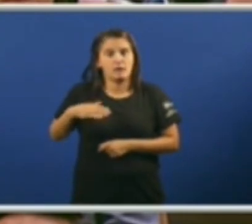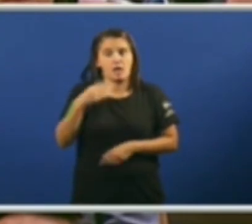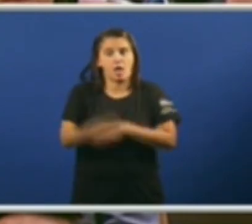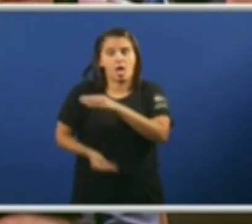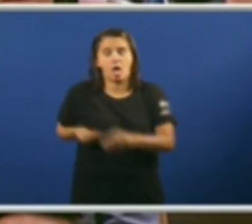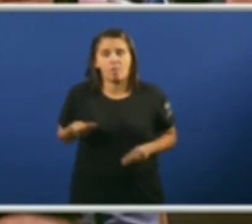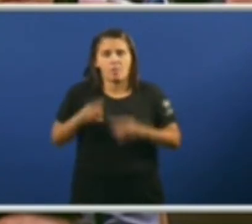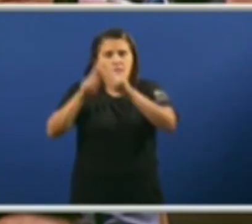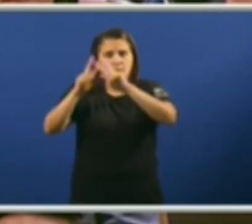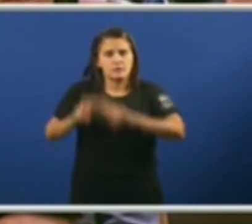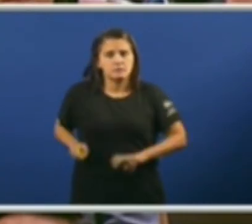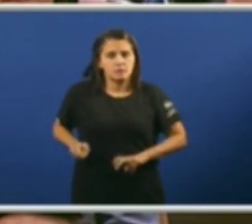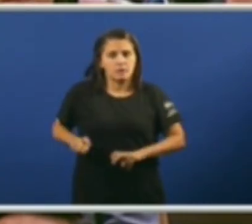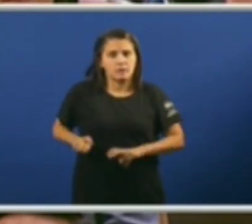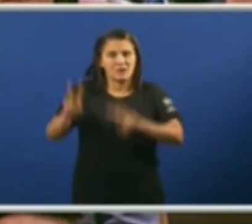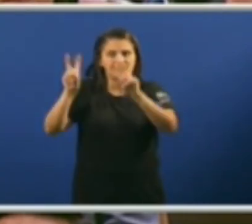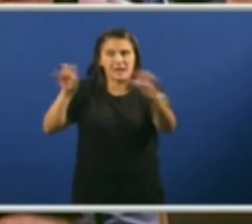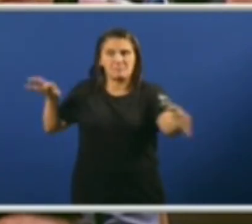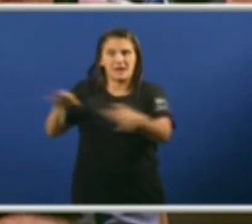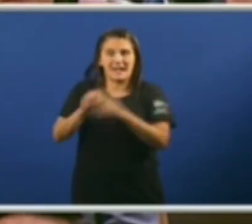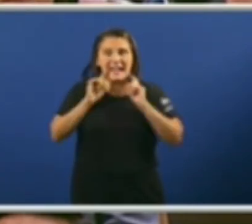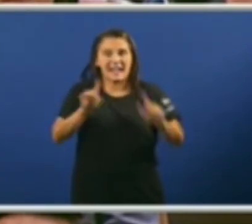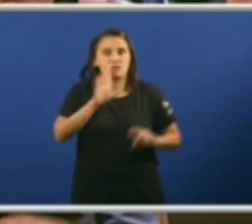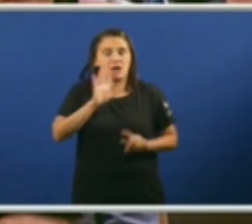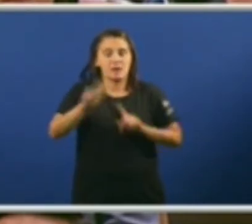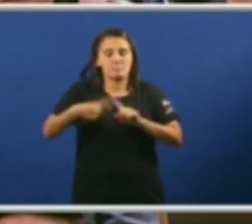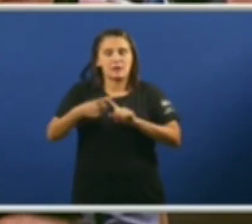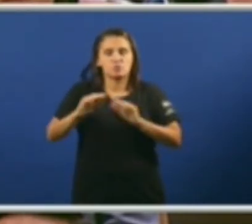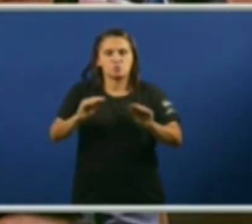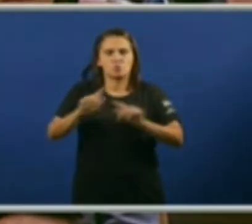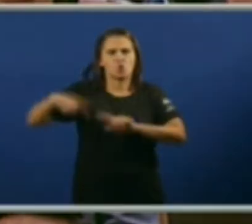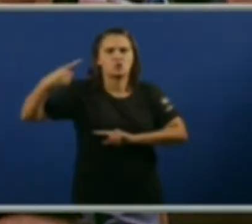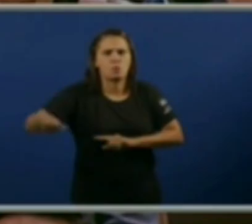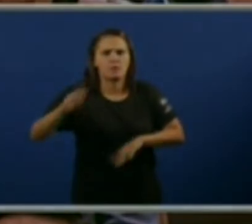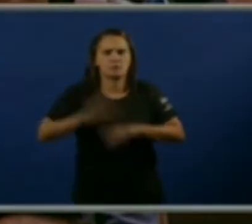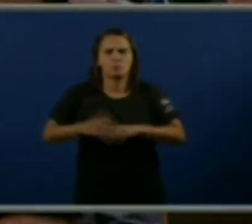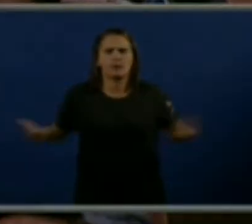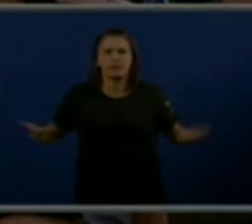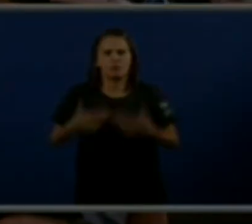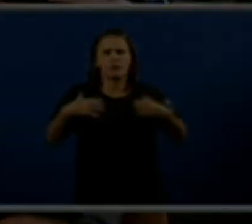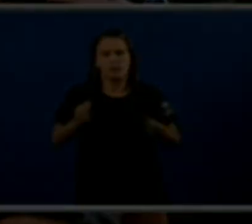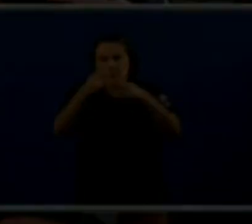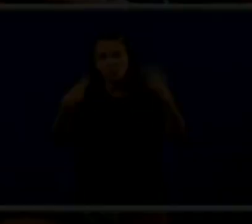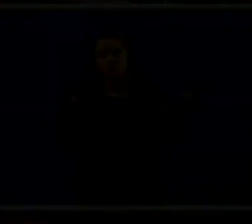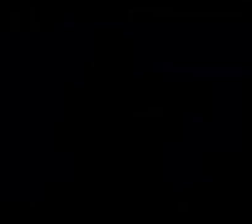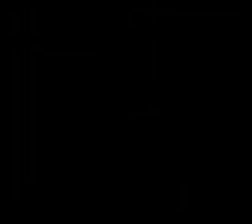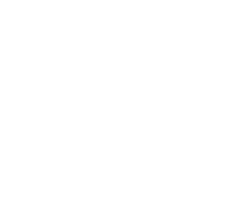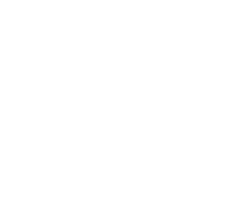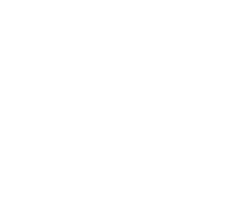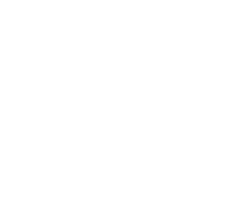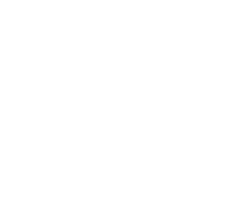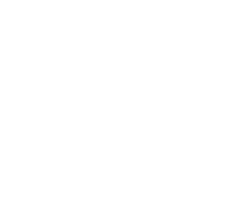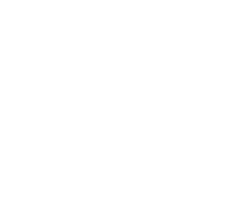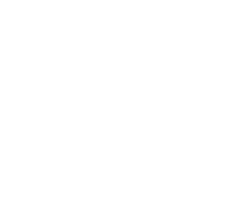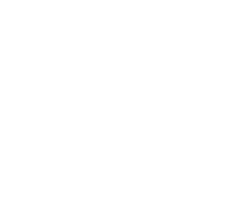fagamos unha investigación sobre ese caso e sobre as consecuencias dos recortes na sanidade pública? Gracias, señora Pontón.